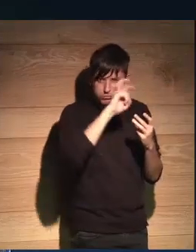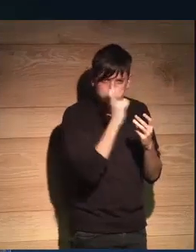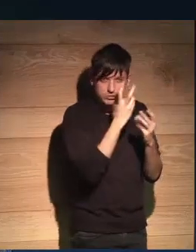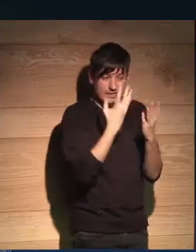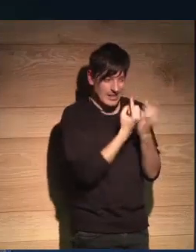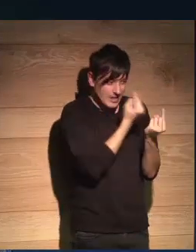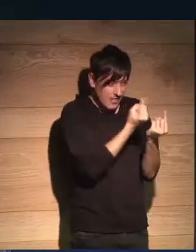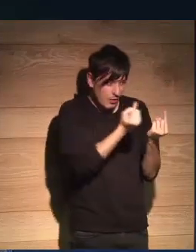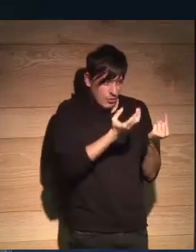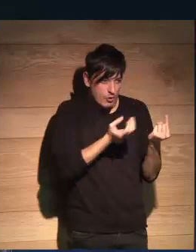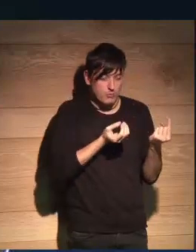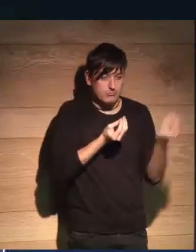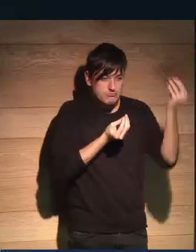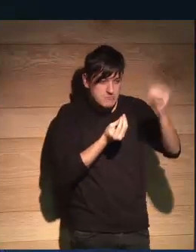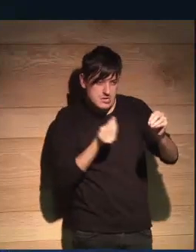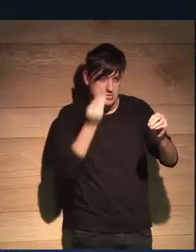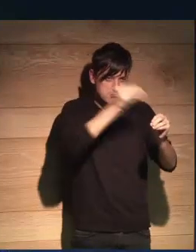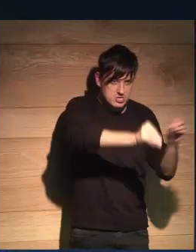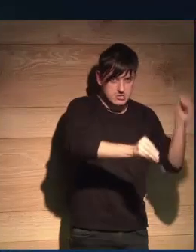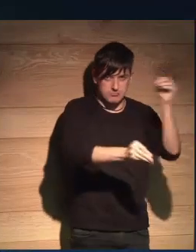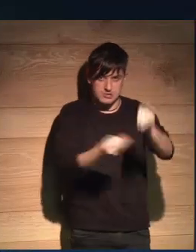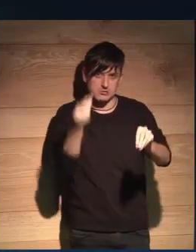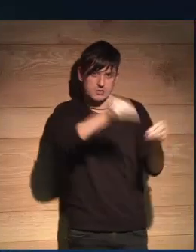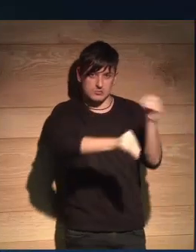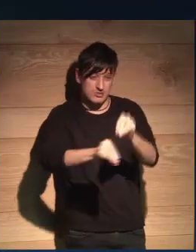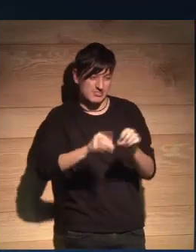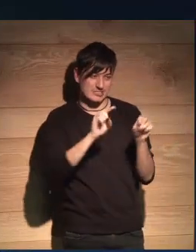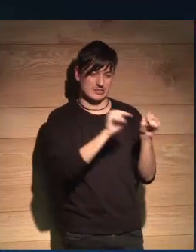va aportando algo. Eso